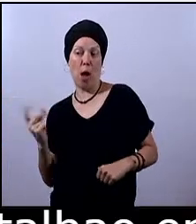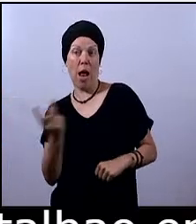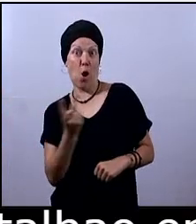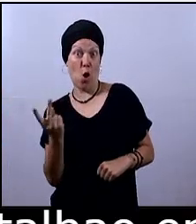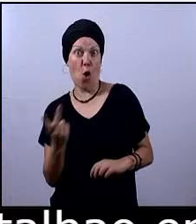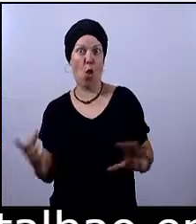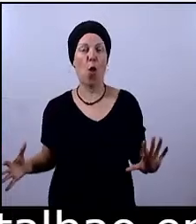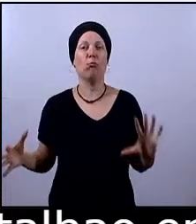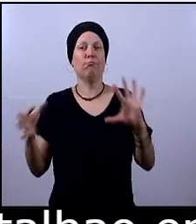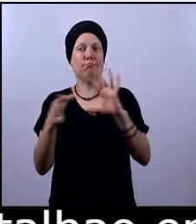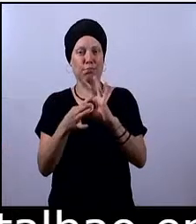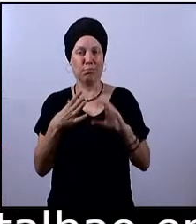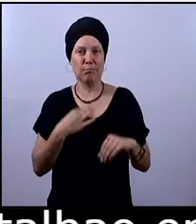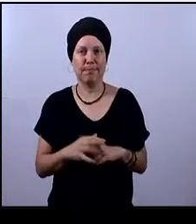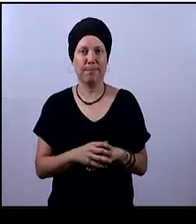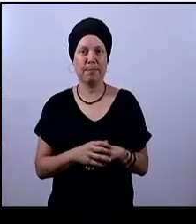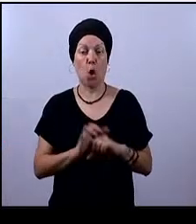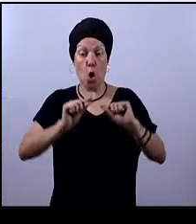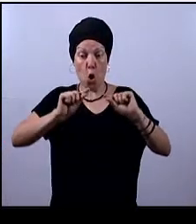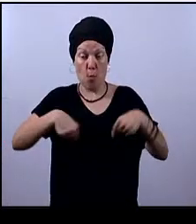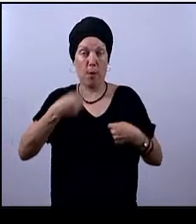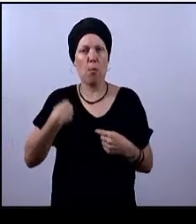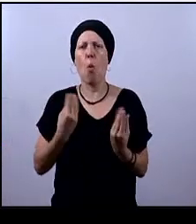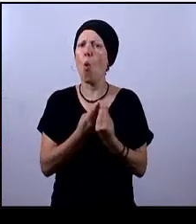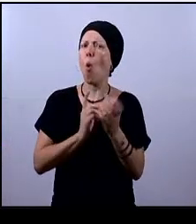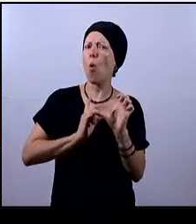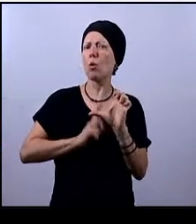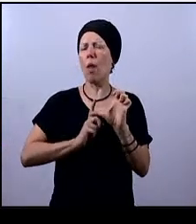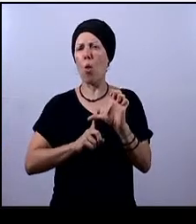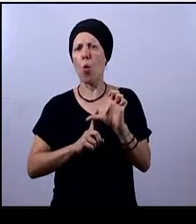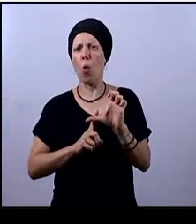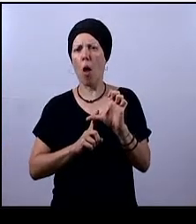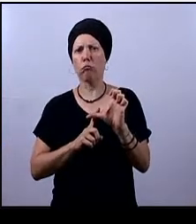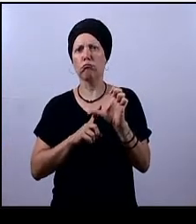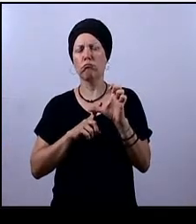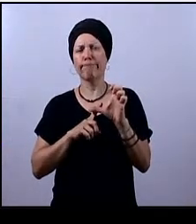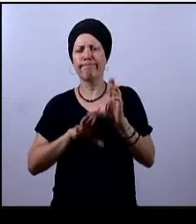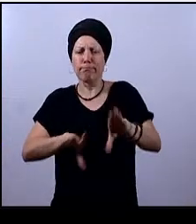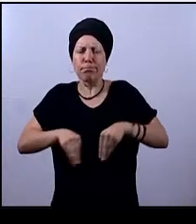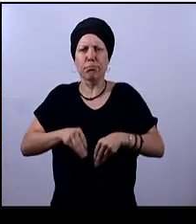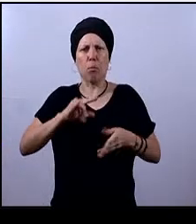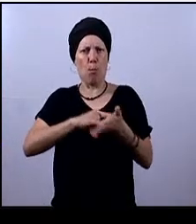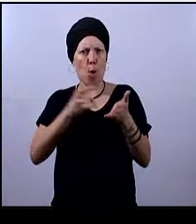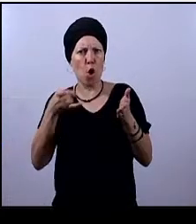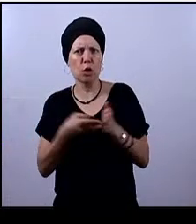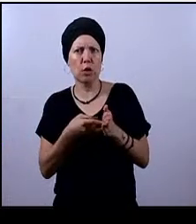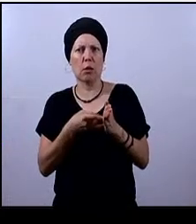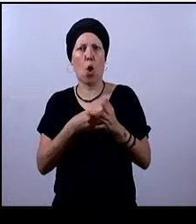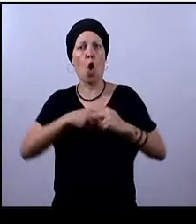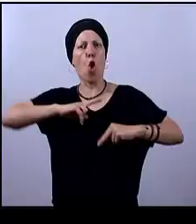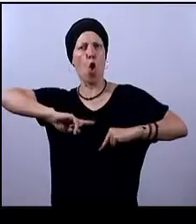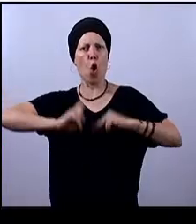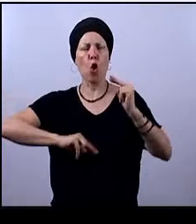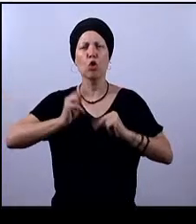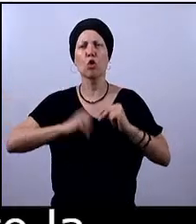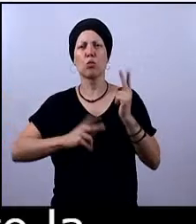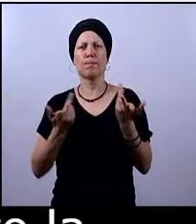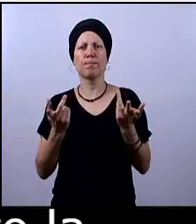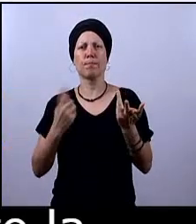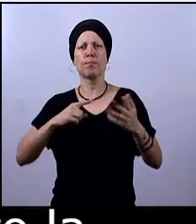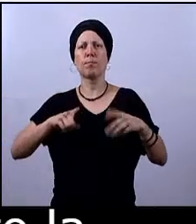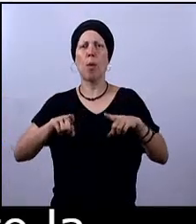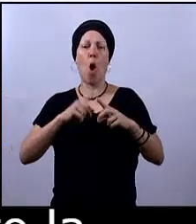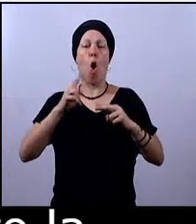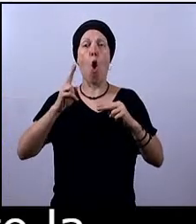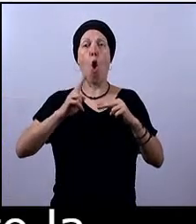Portugal. Con este convenio, la Junta de Extremadura asume el proyecto, la construcción, la dirección